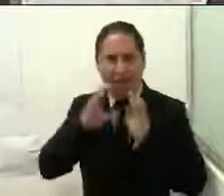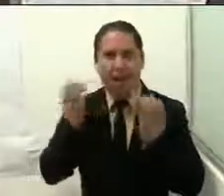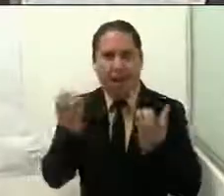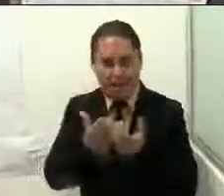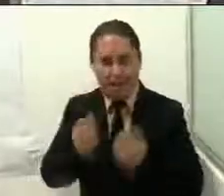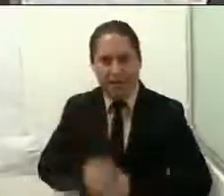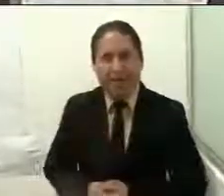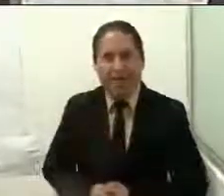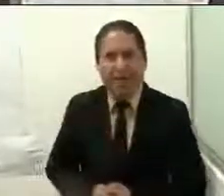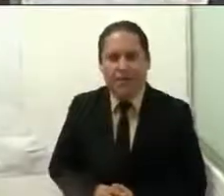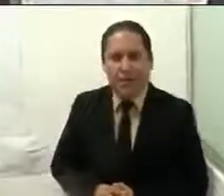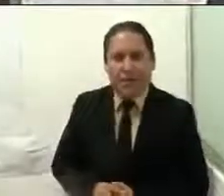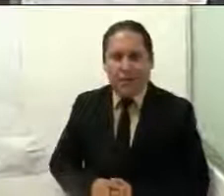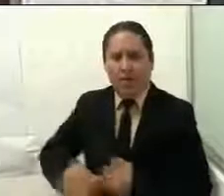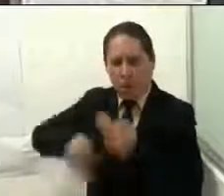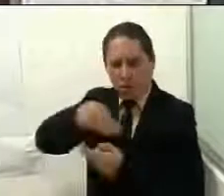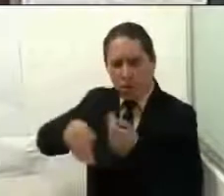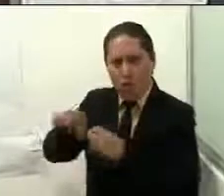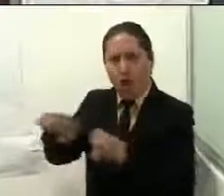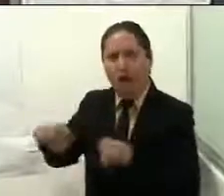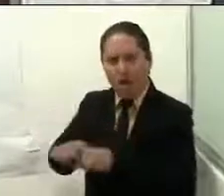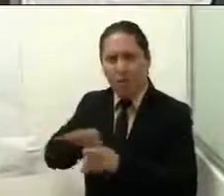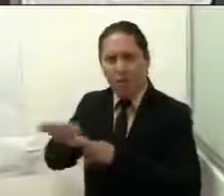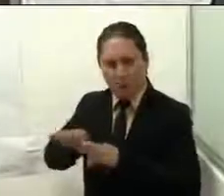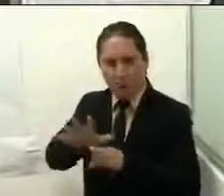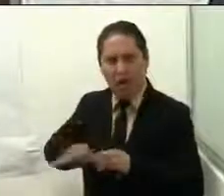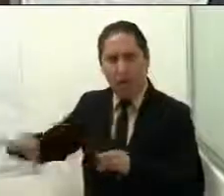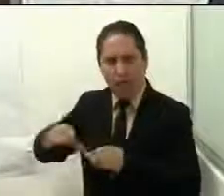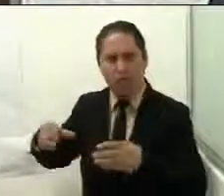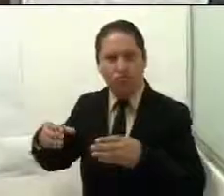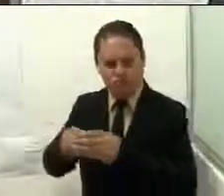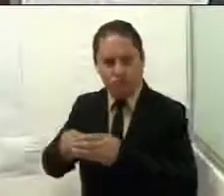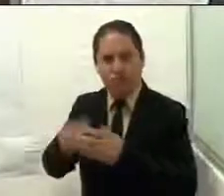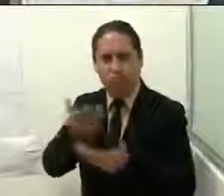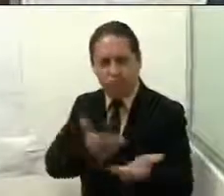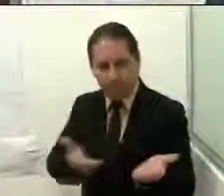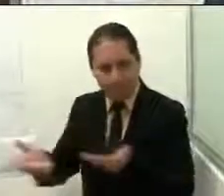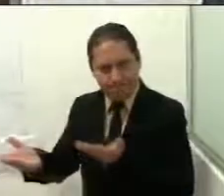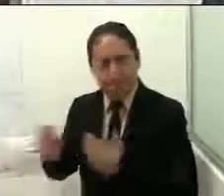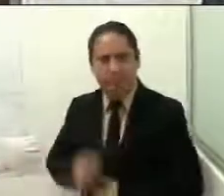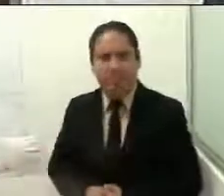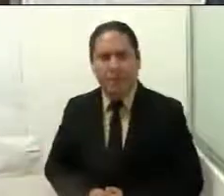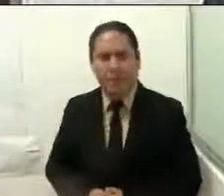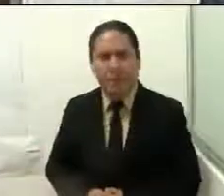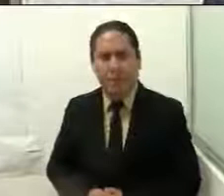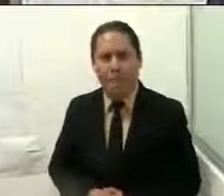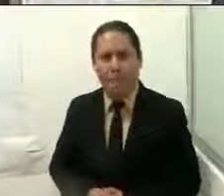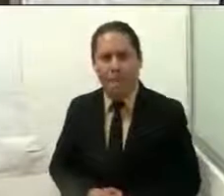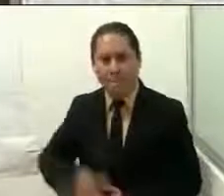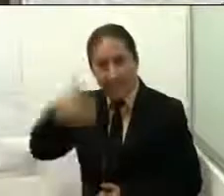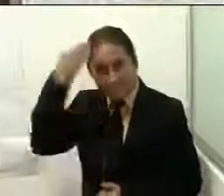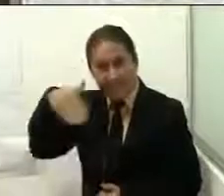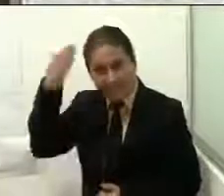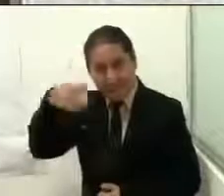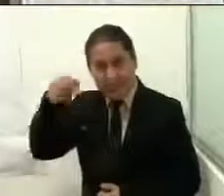y también a todo su equipo de trabajo pues sean todos bienvenidos este sabemos que es una